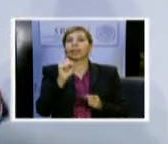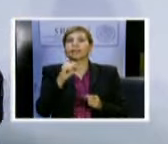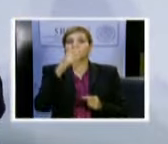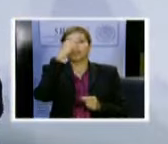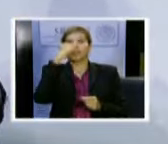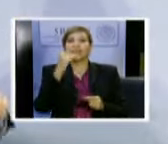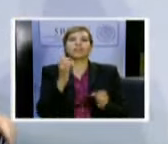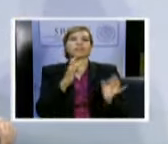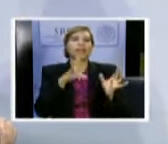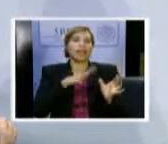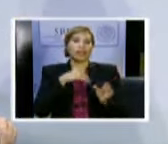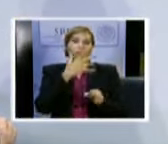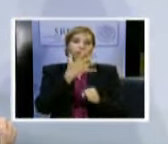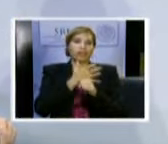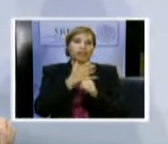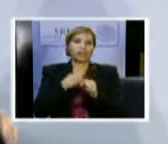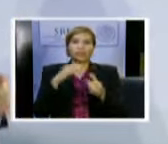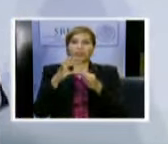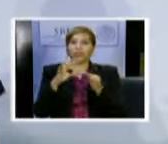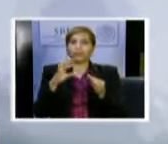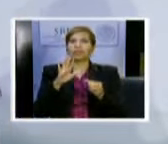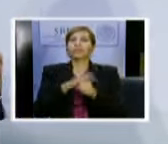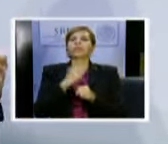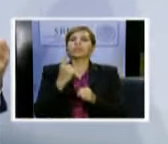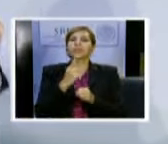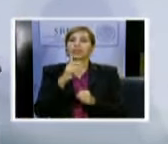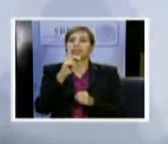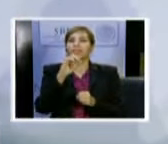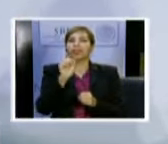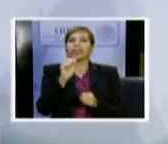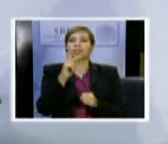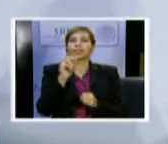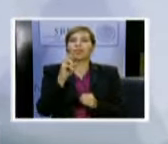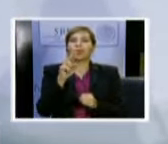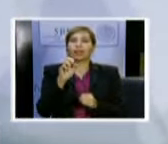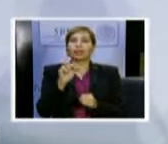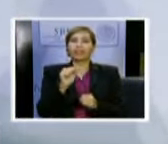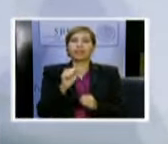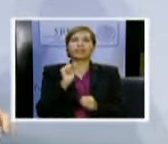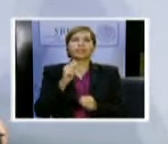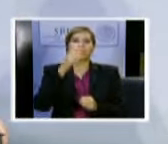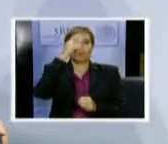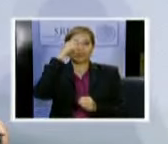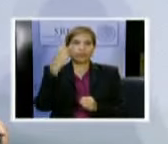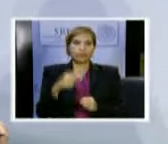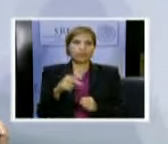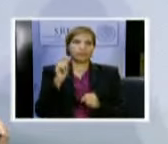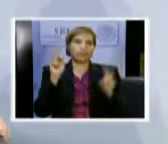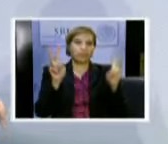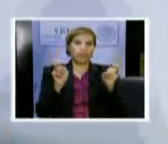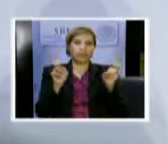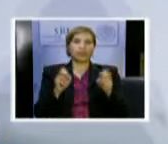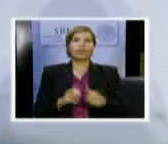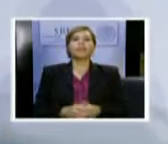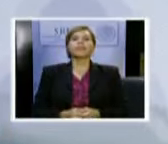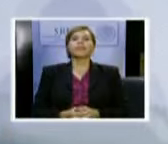en Estados Unidos, y ahora abundaré un poquito por qué diásporas y no diáspora mexicana. El